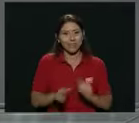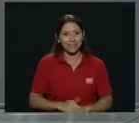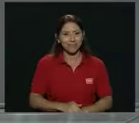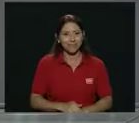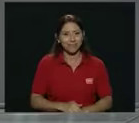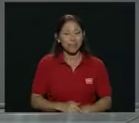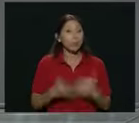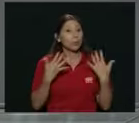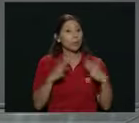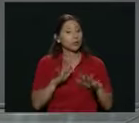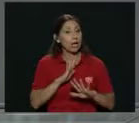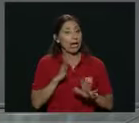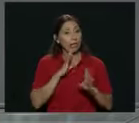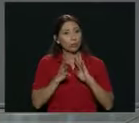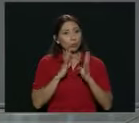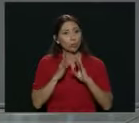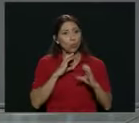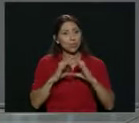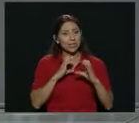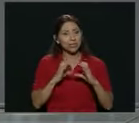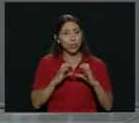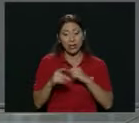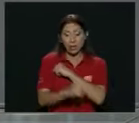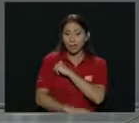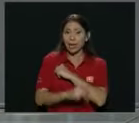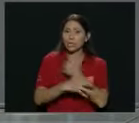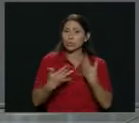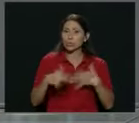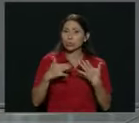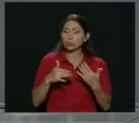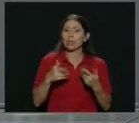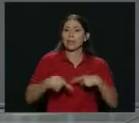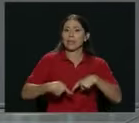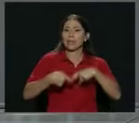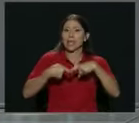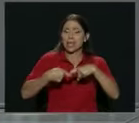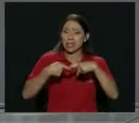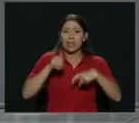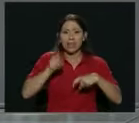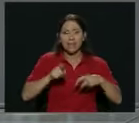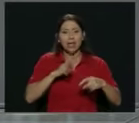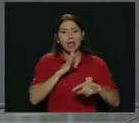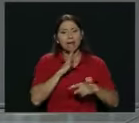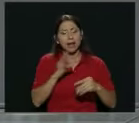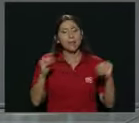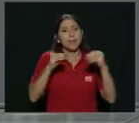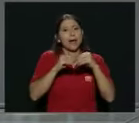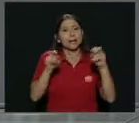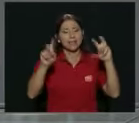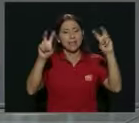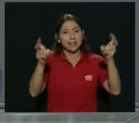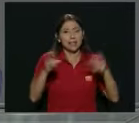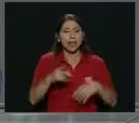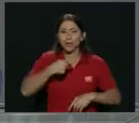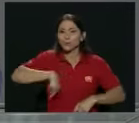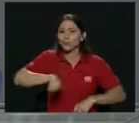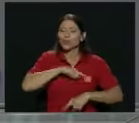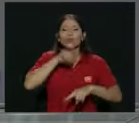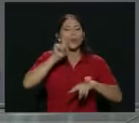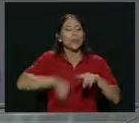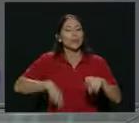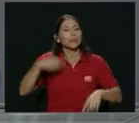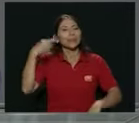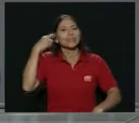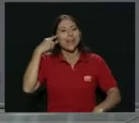En definitiva, después de esta conversación, pues es mucho lo que el país tiene pendiente, hay que ponerse a conversar sobre este tema. No